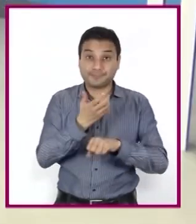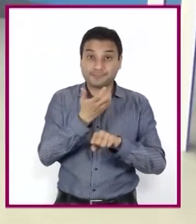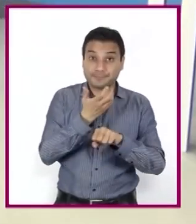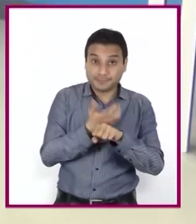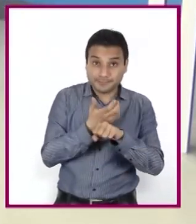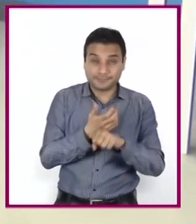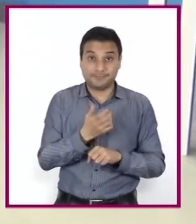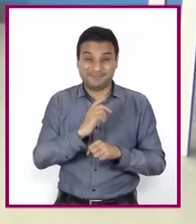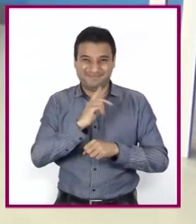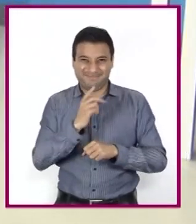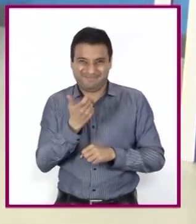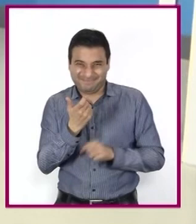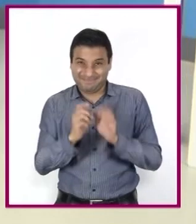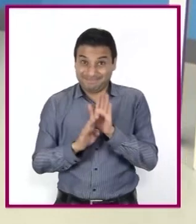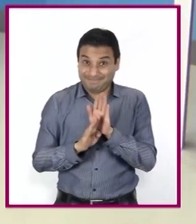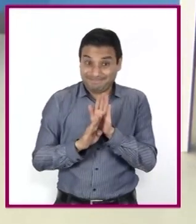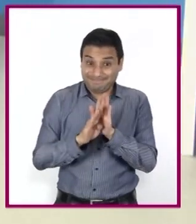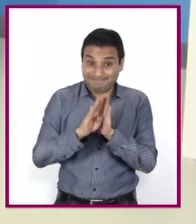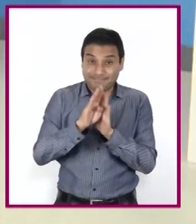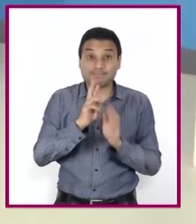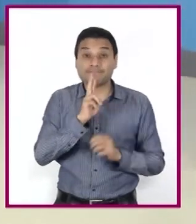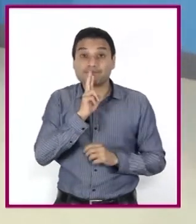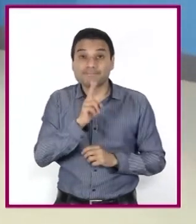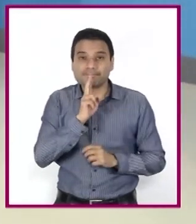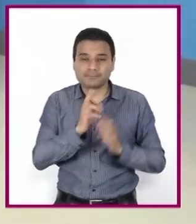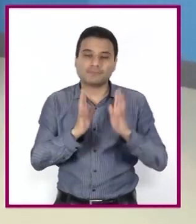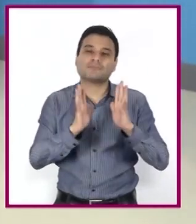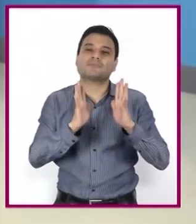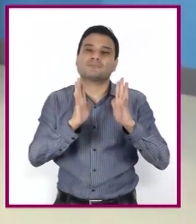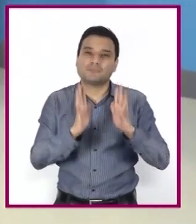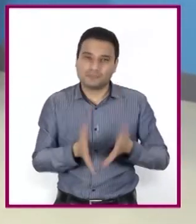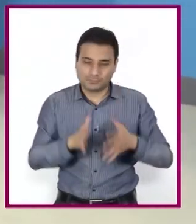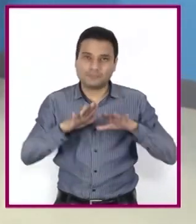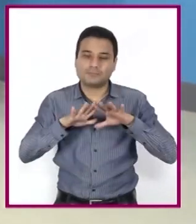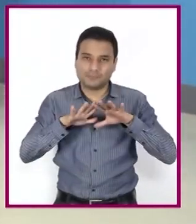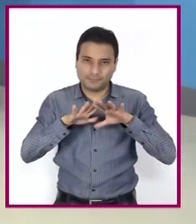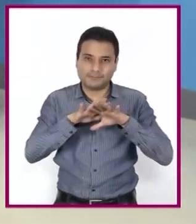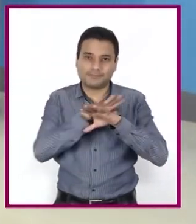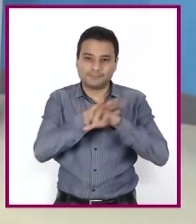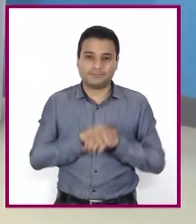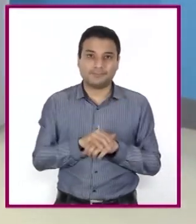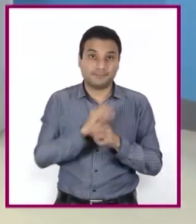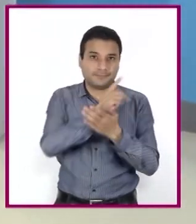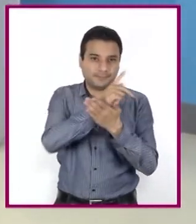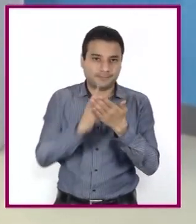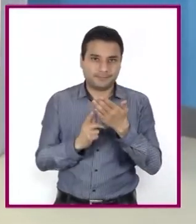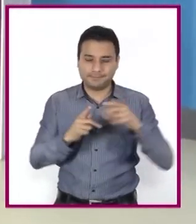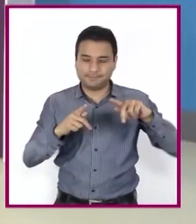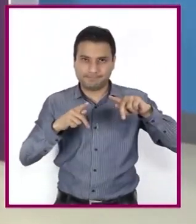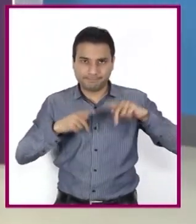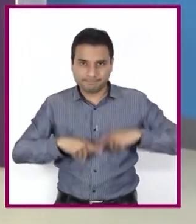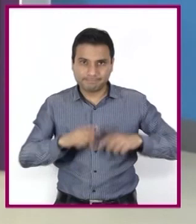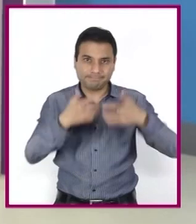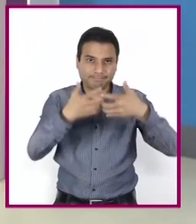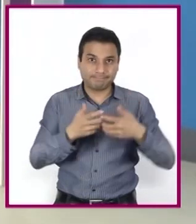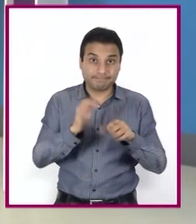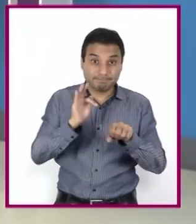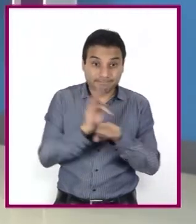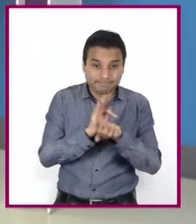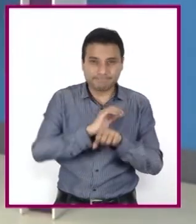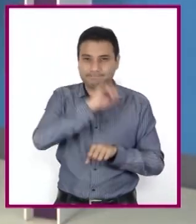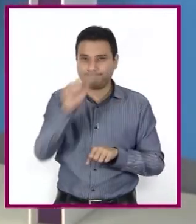Depresión, el panorama mundial se había transformado. Las políticas proteccionistas fomentaron el nacionalismo y